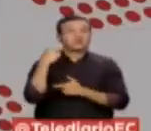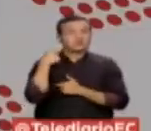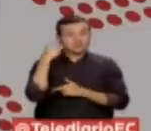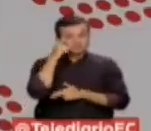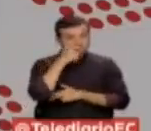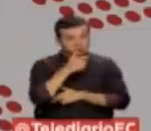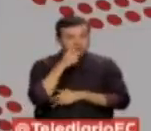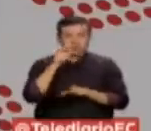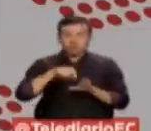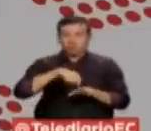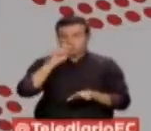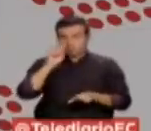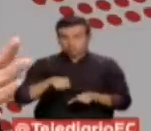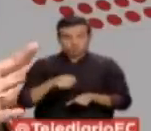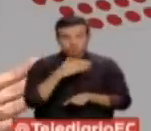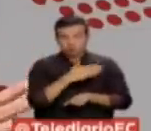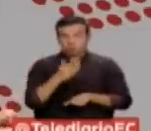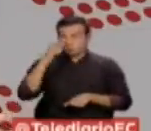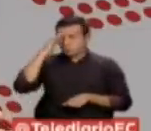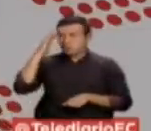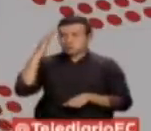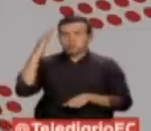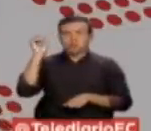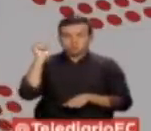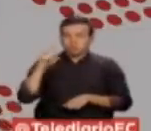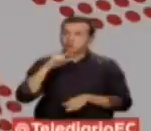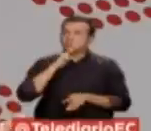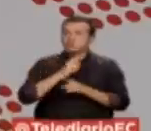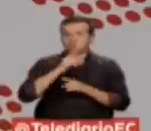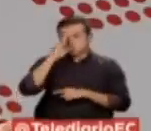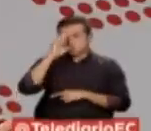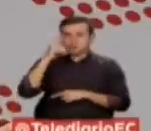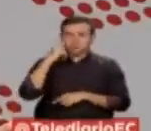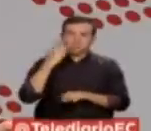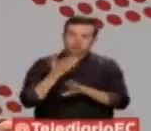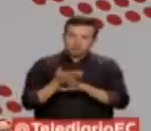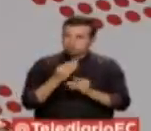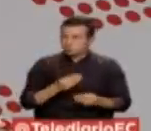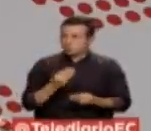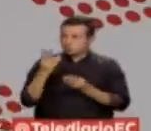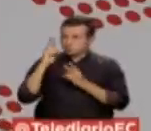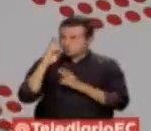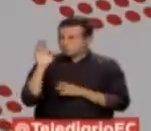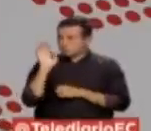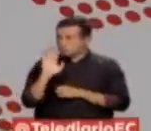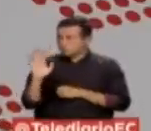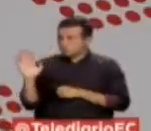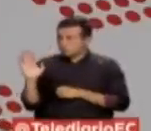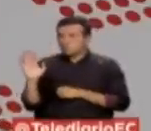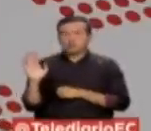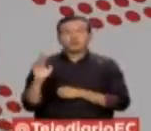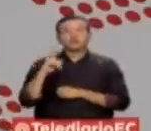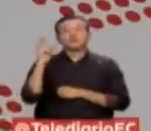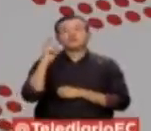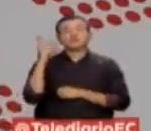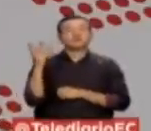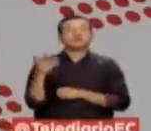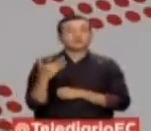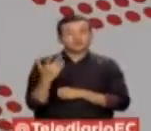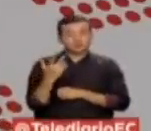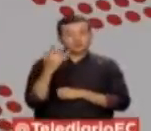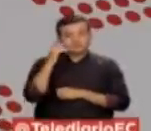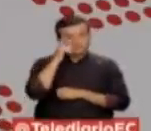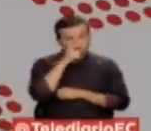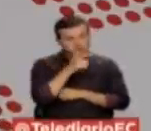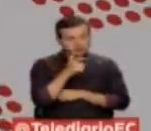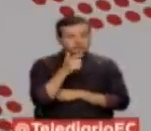fiscalía y jueces la policía puede construir los elementos necesarios para una investigación pero se requiere que la